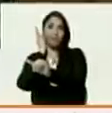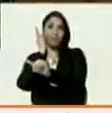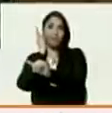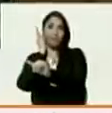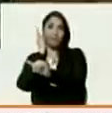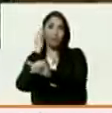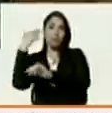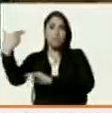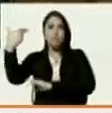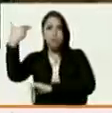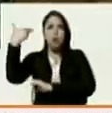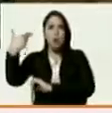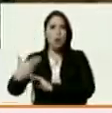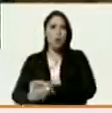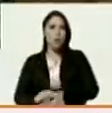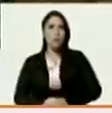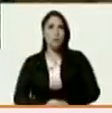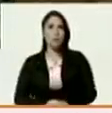Dispararon en la cara.